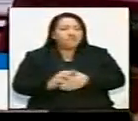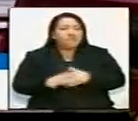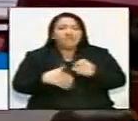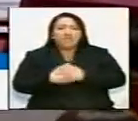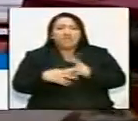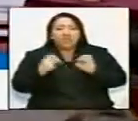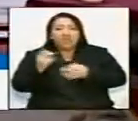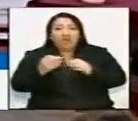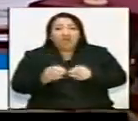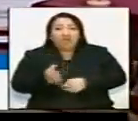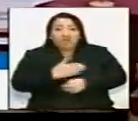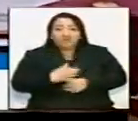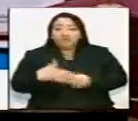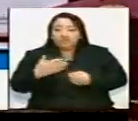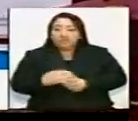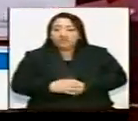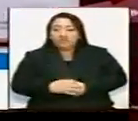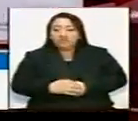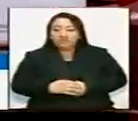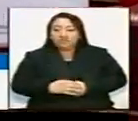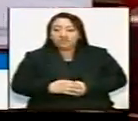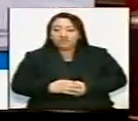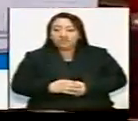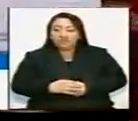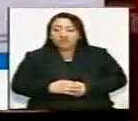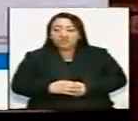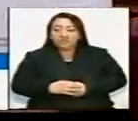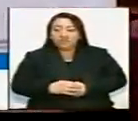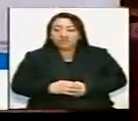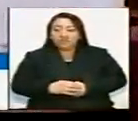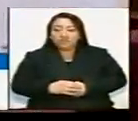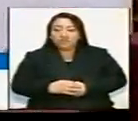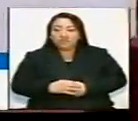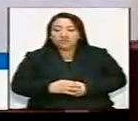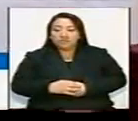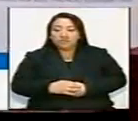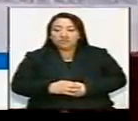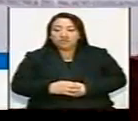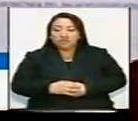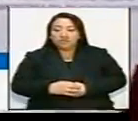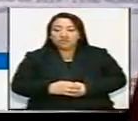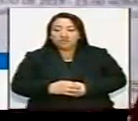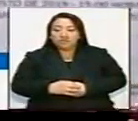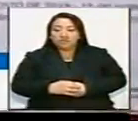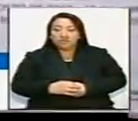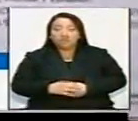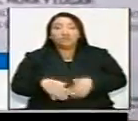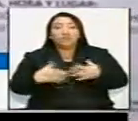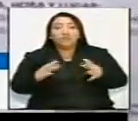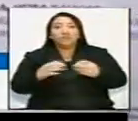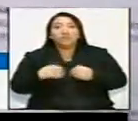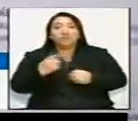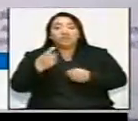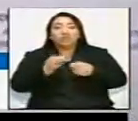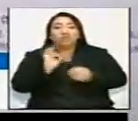ciclos económicos que se pueden disipar y pueden ser favorables o no para una economía en